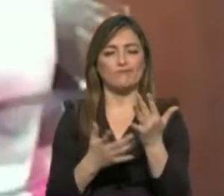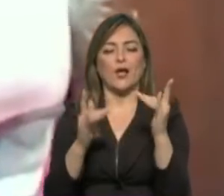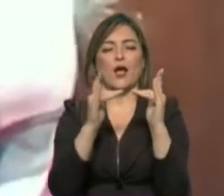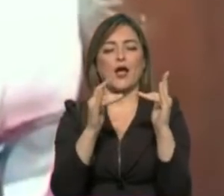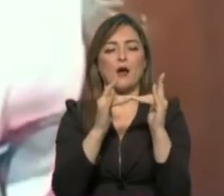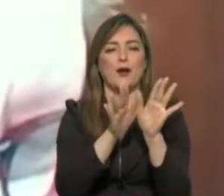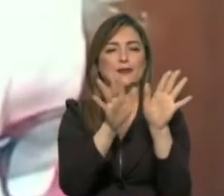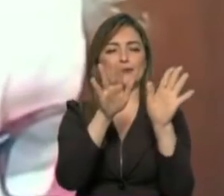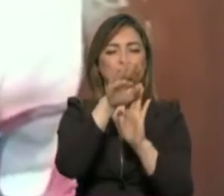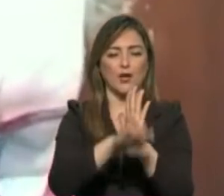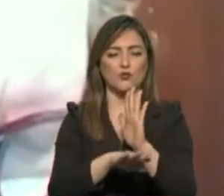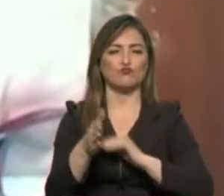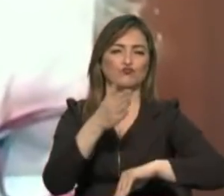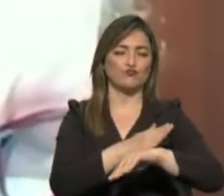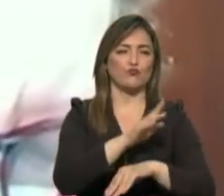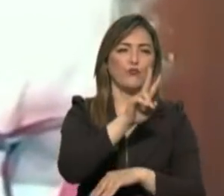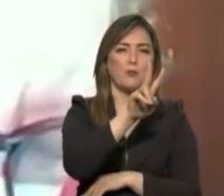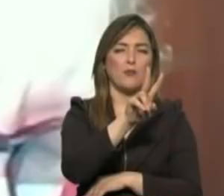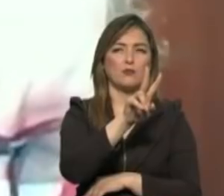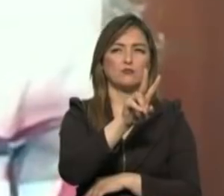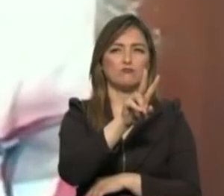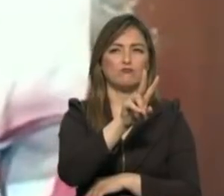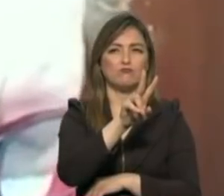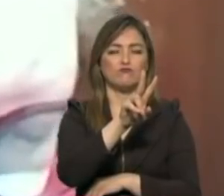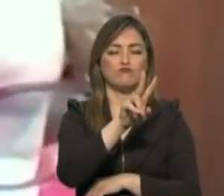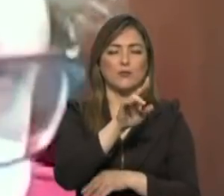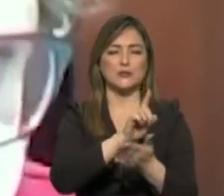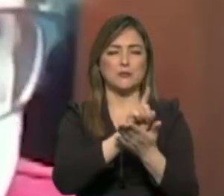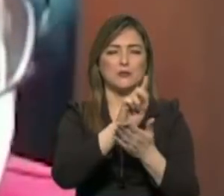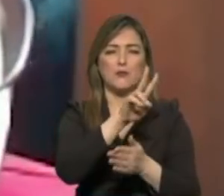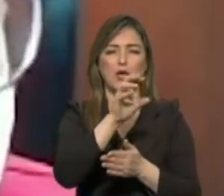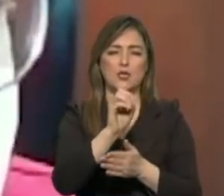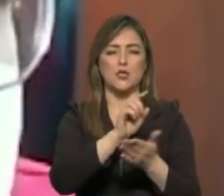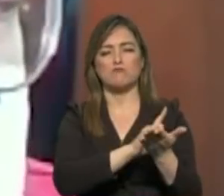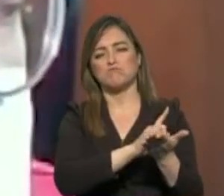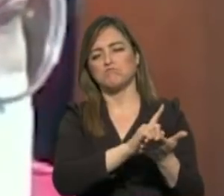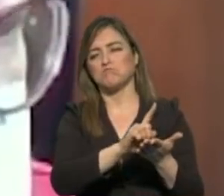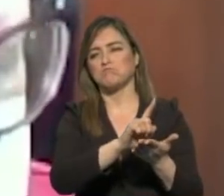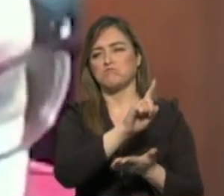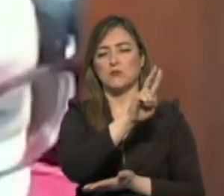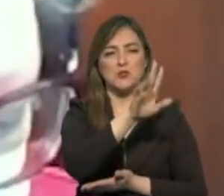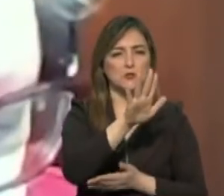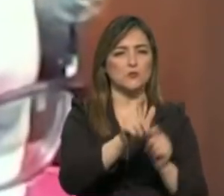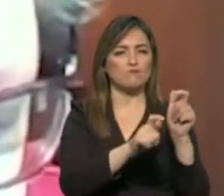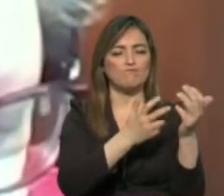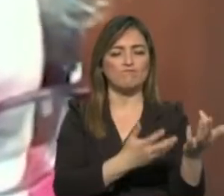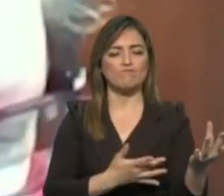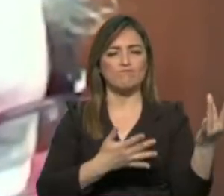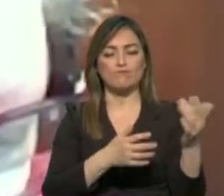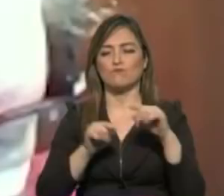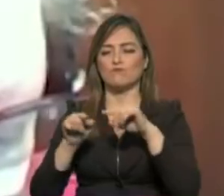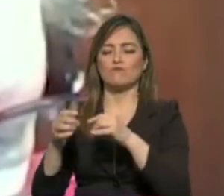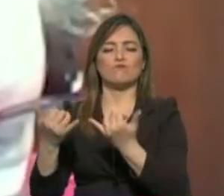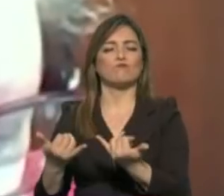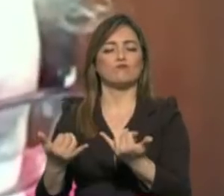cama general, que estuvo la semana número 20 en alrededor de 25 personas y